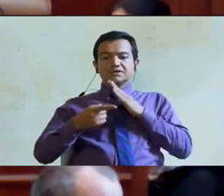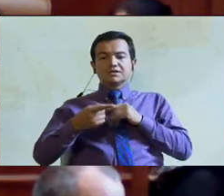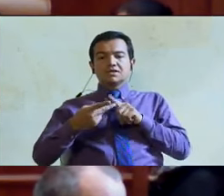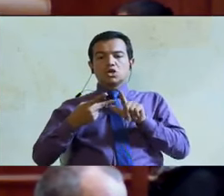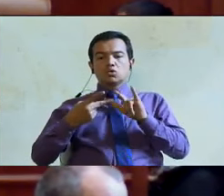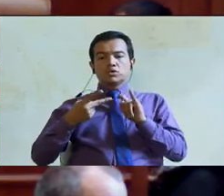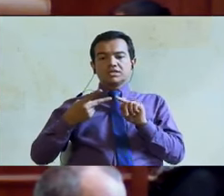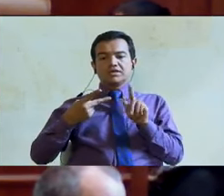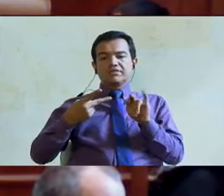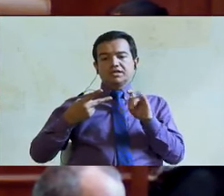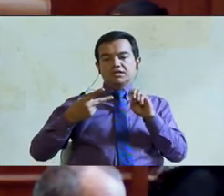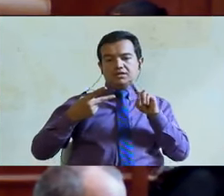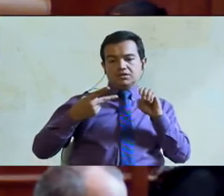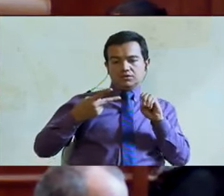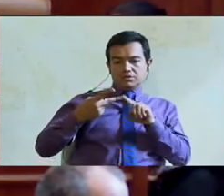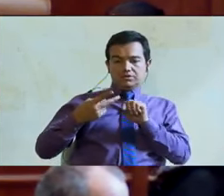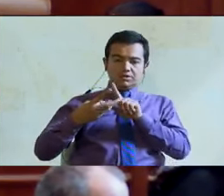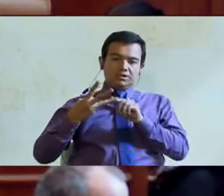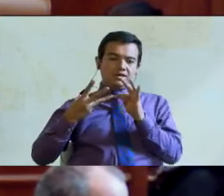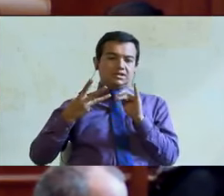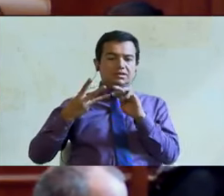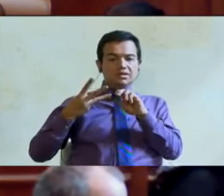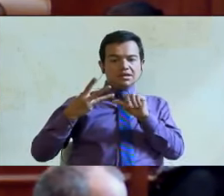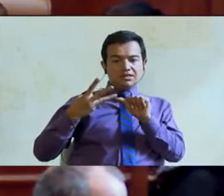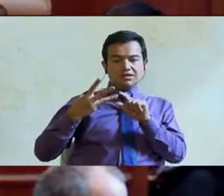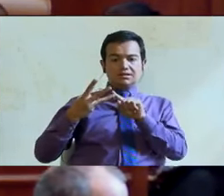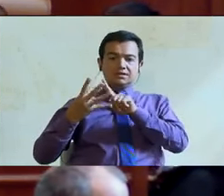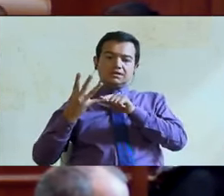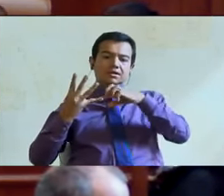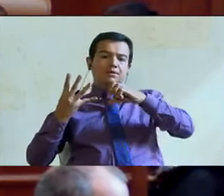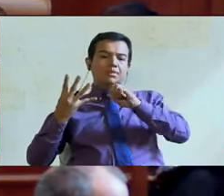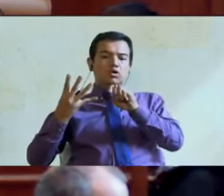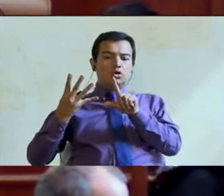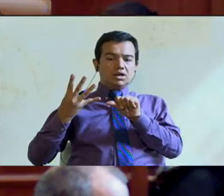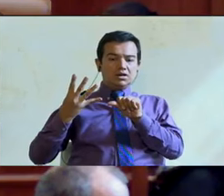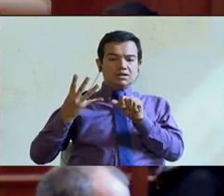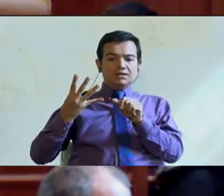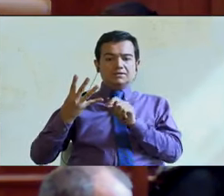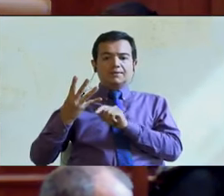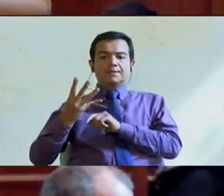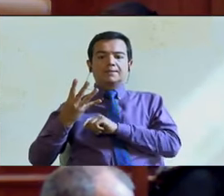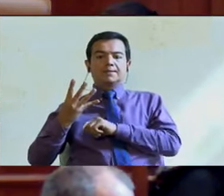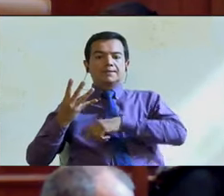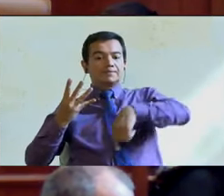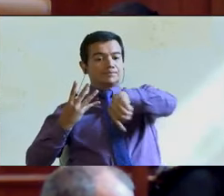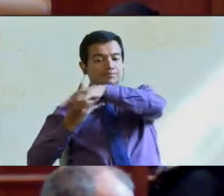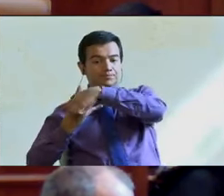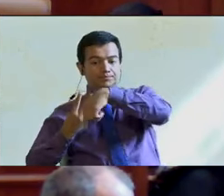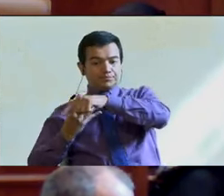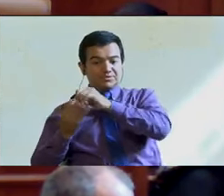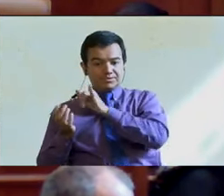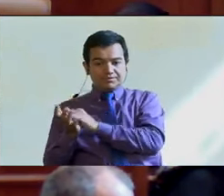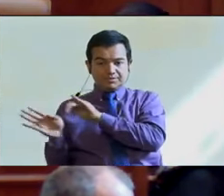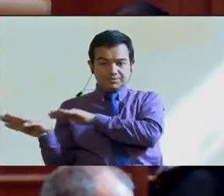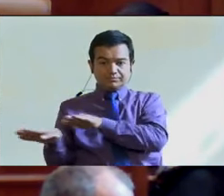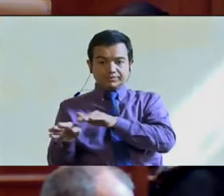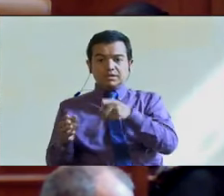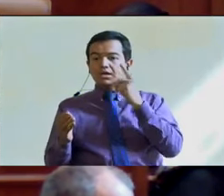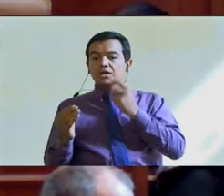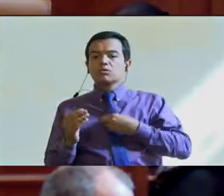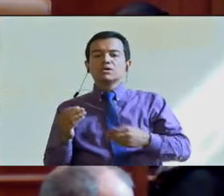cabello Ana Paula Paola agudelo representantes a la cámara se publicó este proyecto en la gaceta